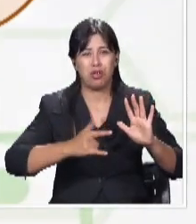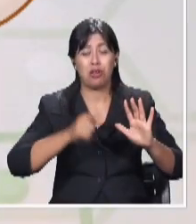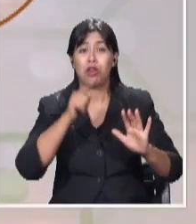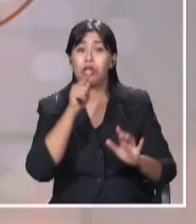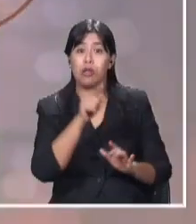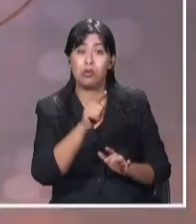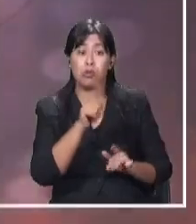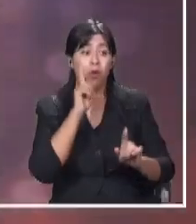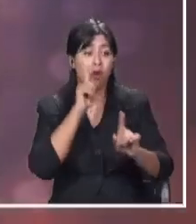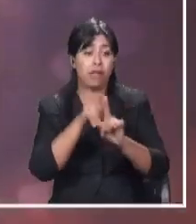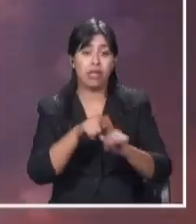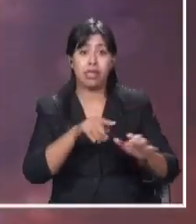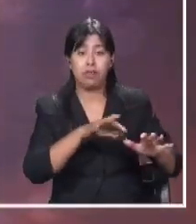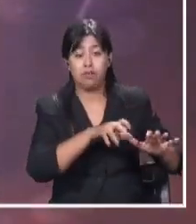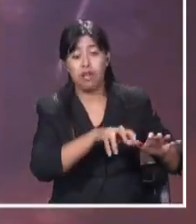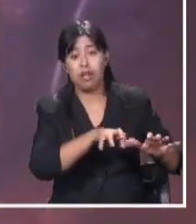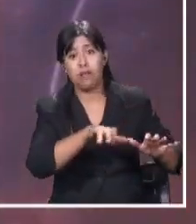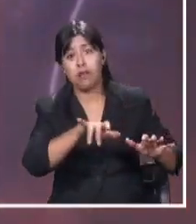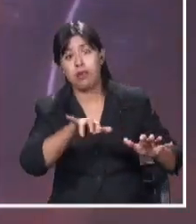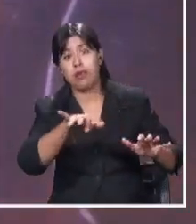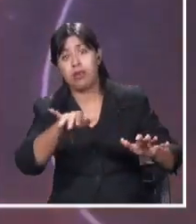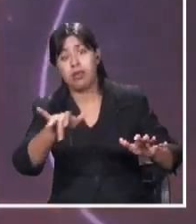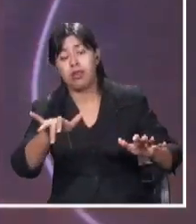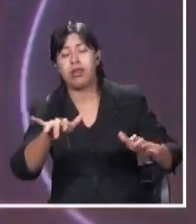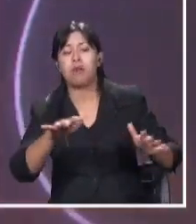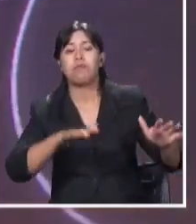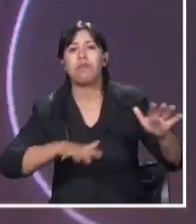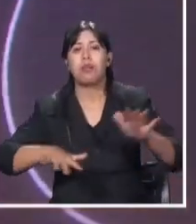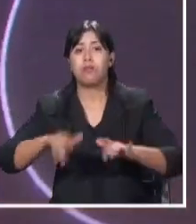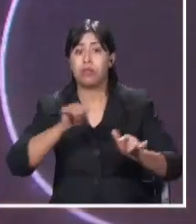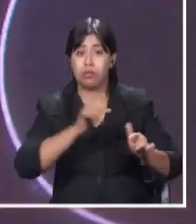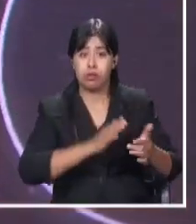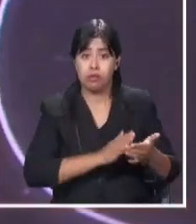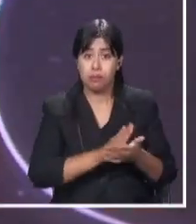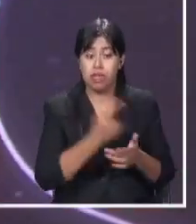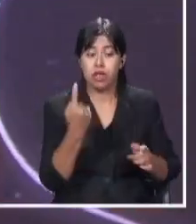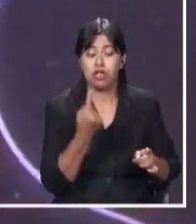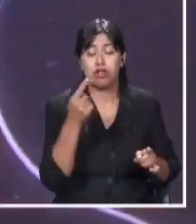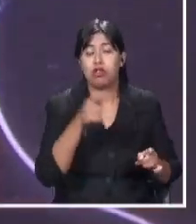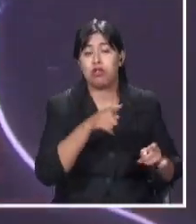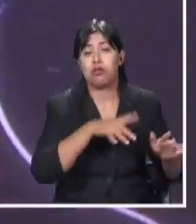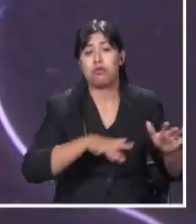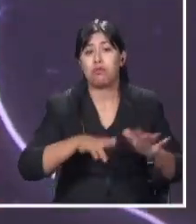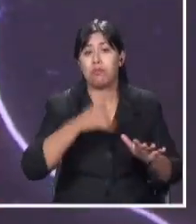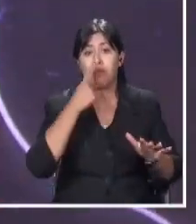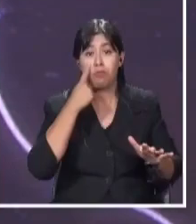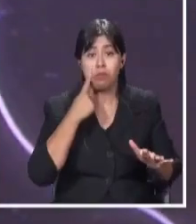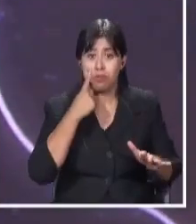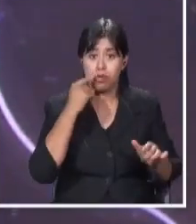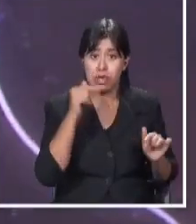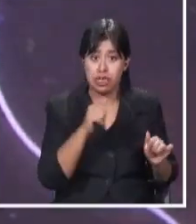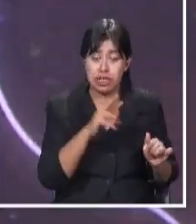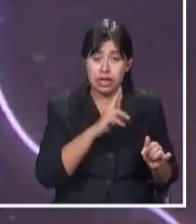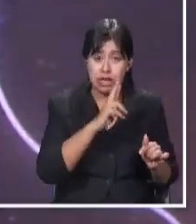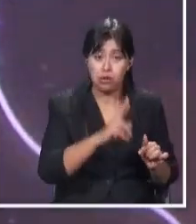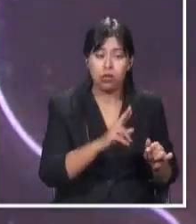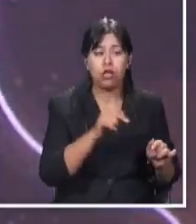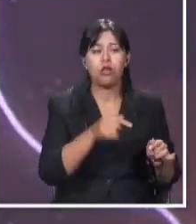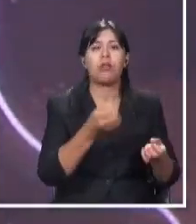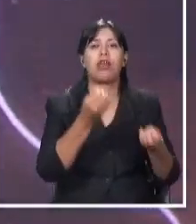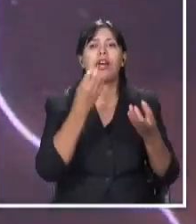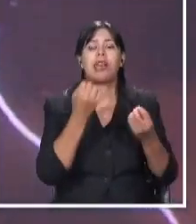objetivo es moverte de un punto a otro. Empieza a explorarte a ti mismo y en base al resultado de esa exploración, empieza a